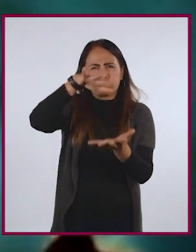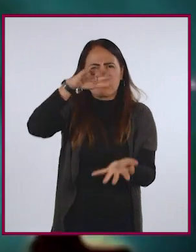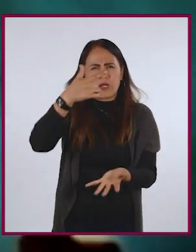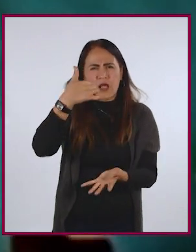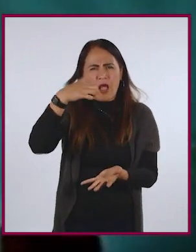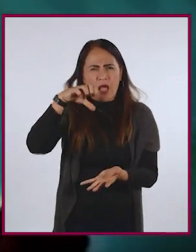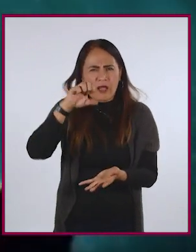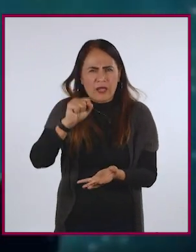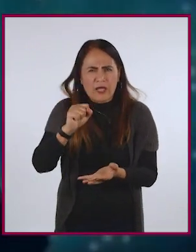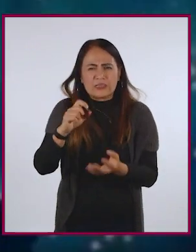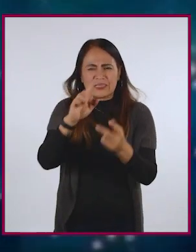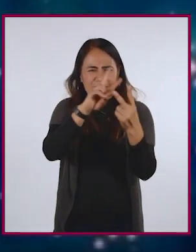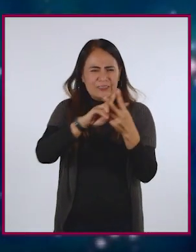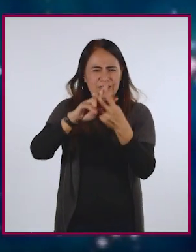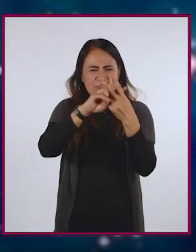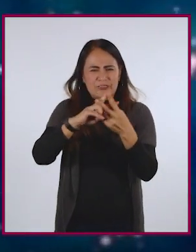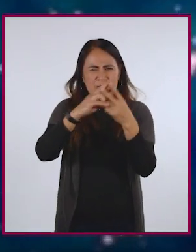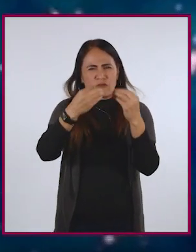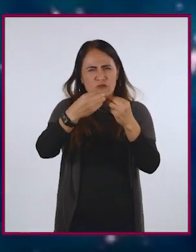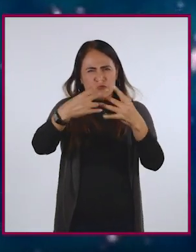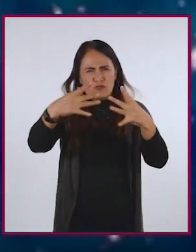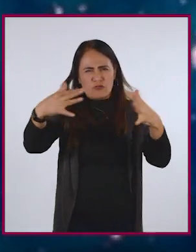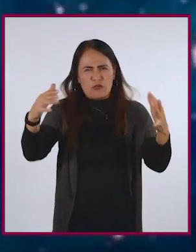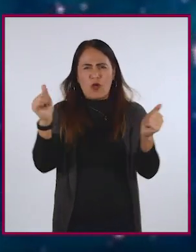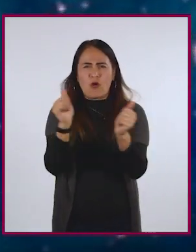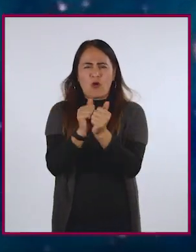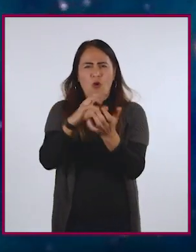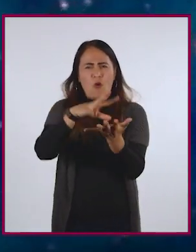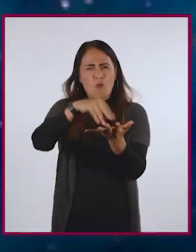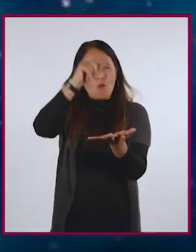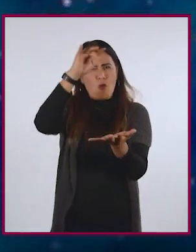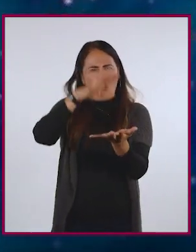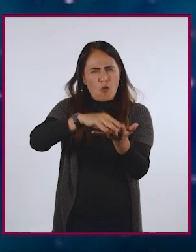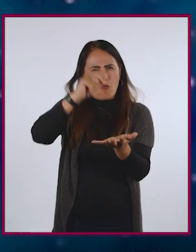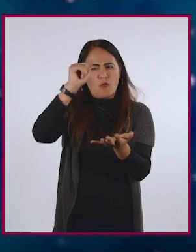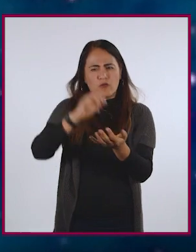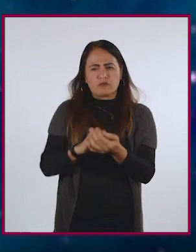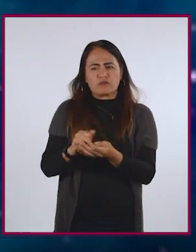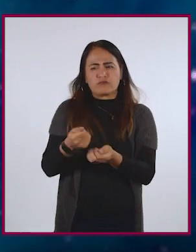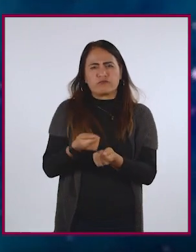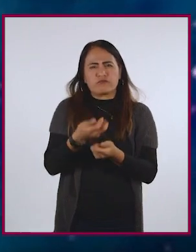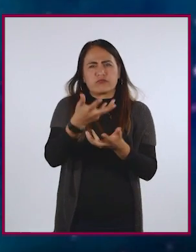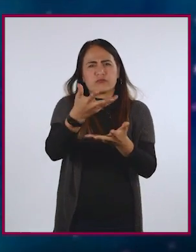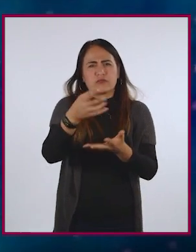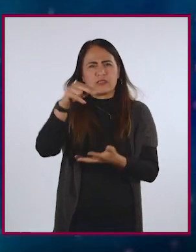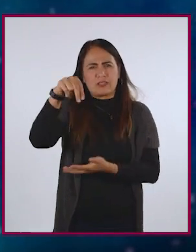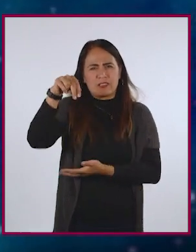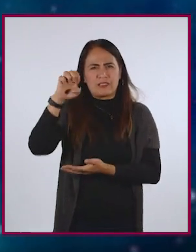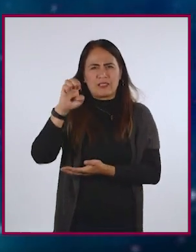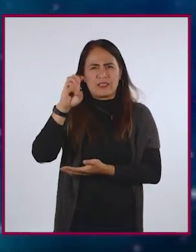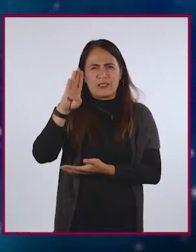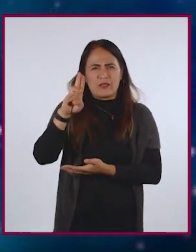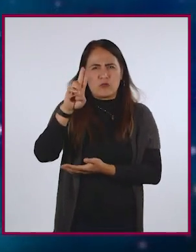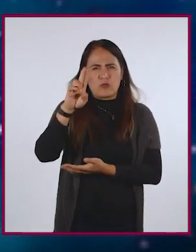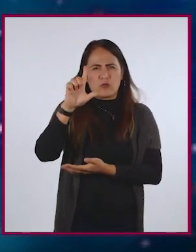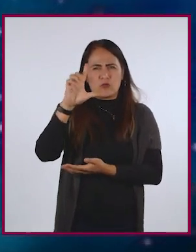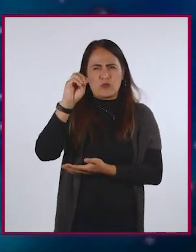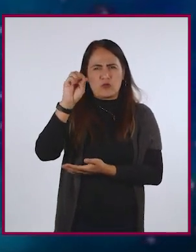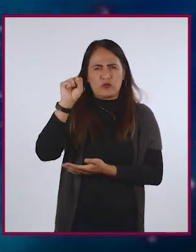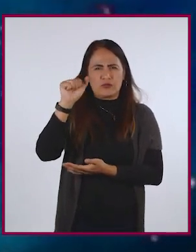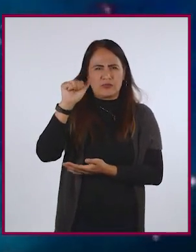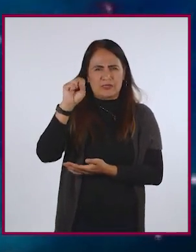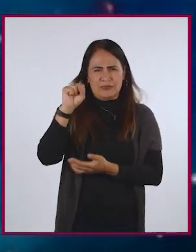unión de gases expulsados por las estrellas con nubes de polvo. Estas nebulosas mantenían el mismo eje